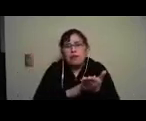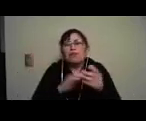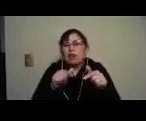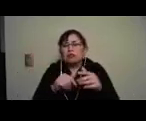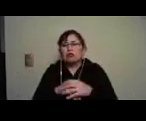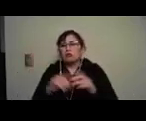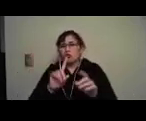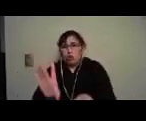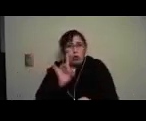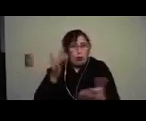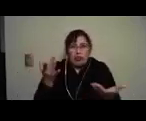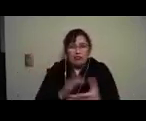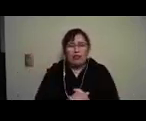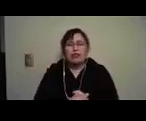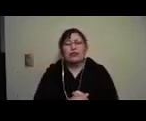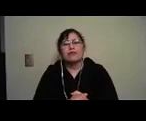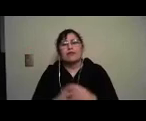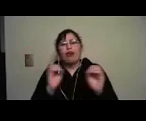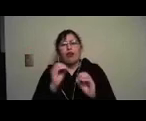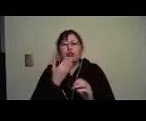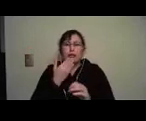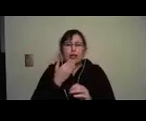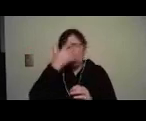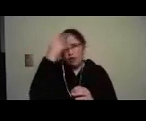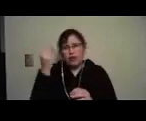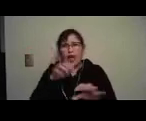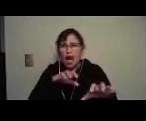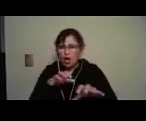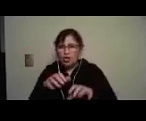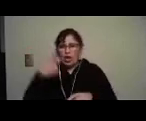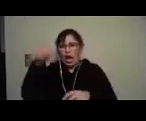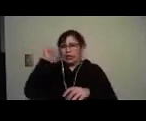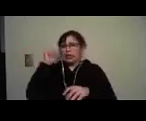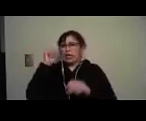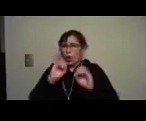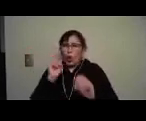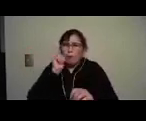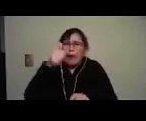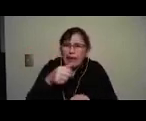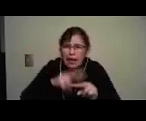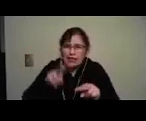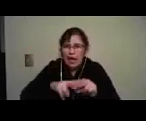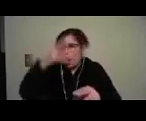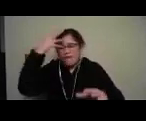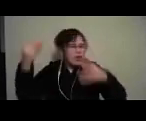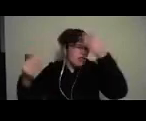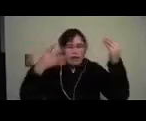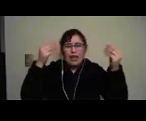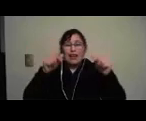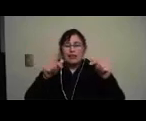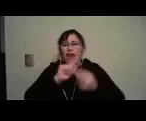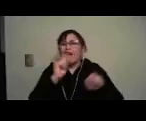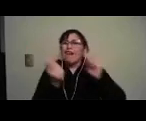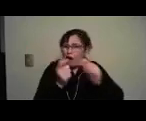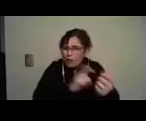como qué tiene que hacer mañana o qué hizo ayer, ya. Entonces todos estos pequeños cambios conductuales